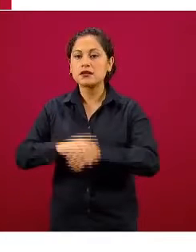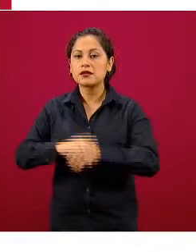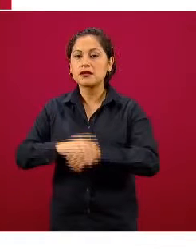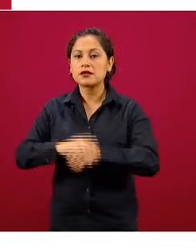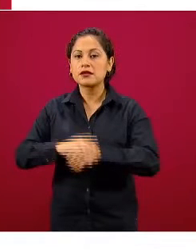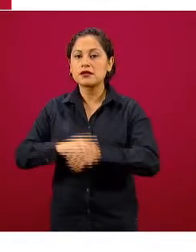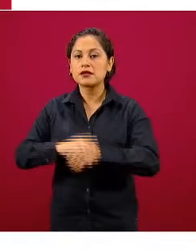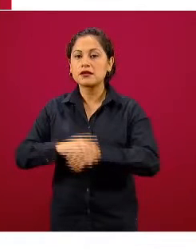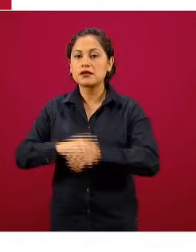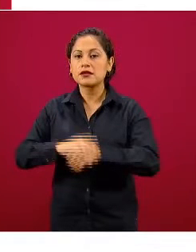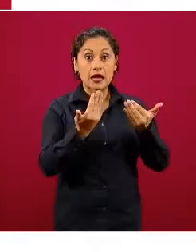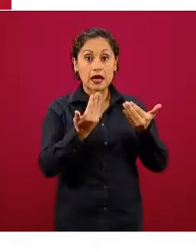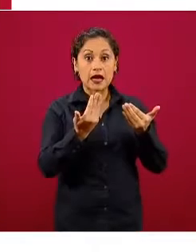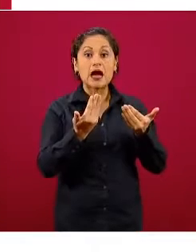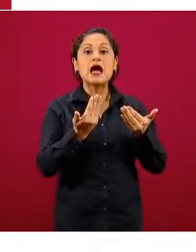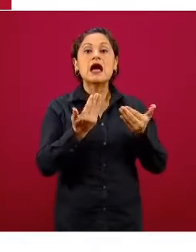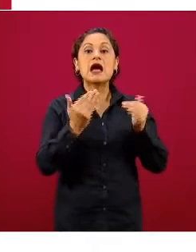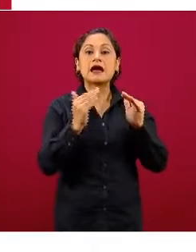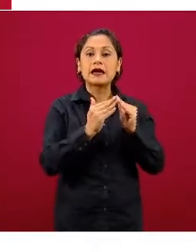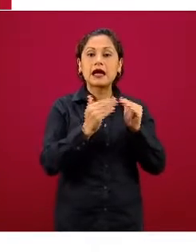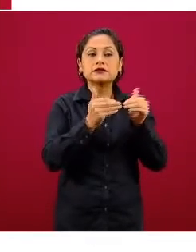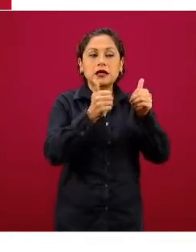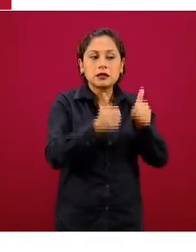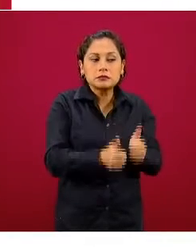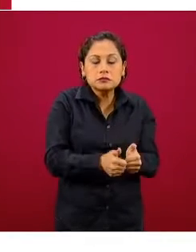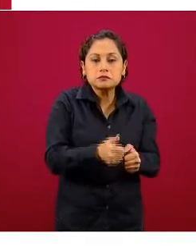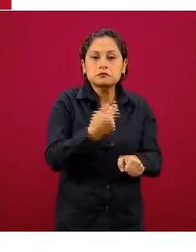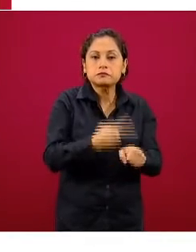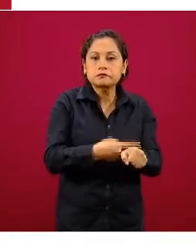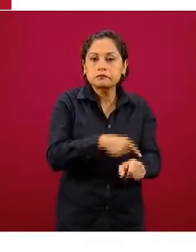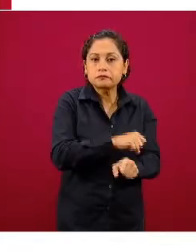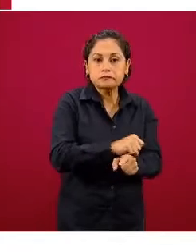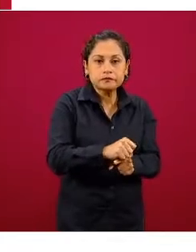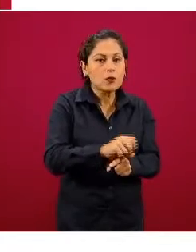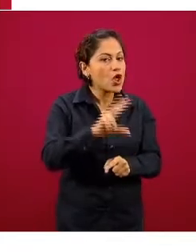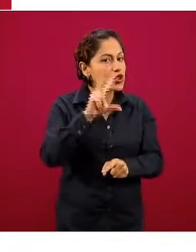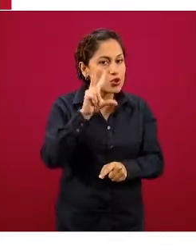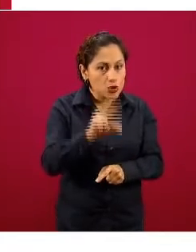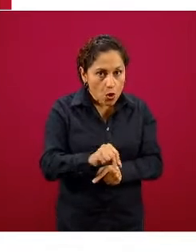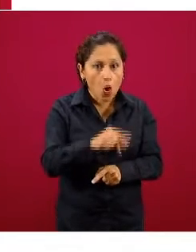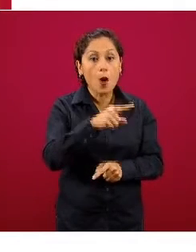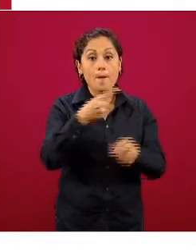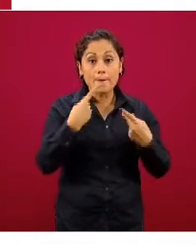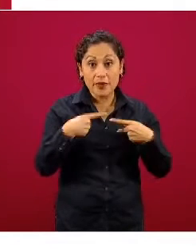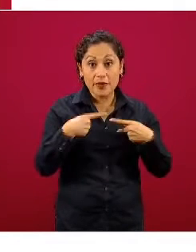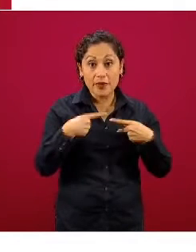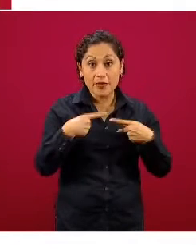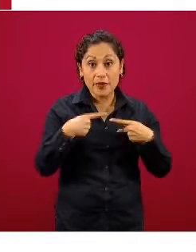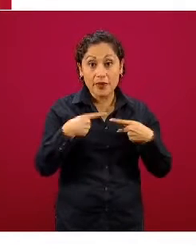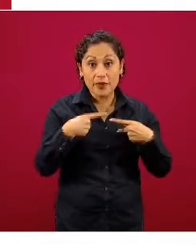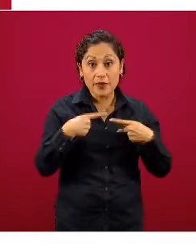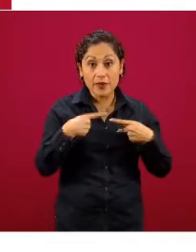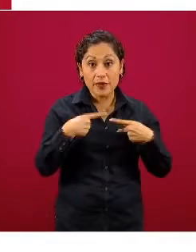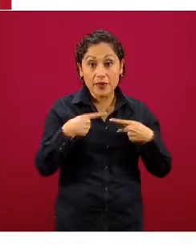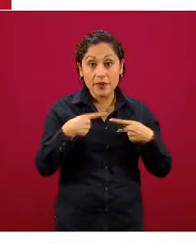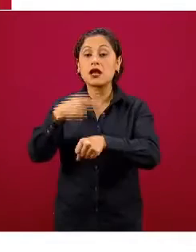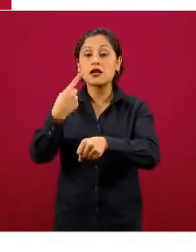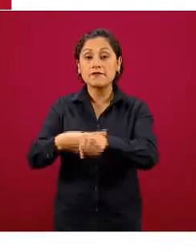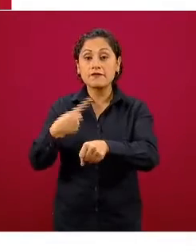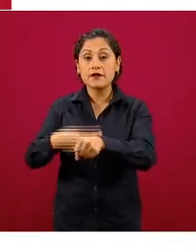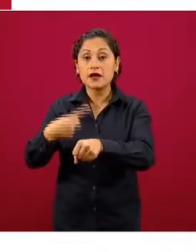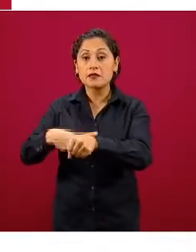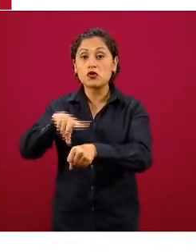casa, sino personas que han salido de hospitalizaciones. Y esto es muy buena noticia también, porque dentro de